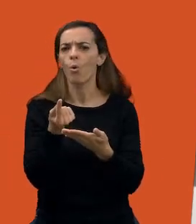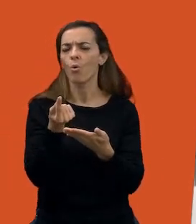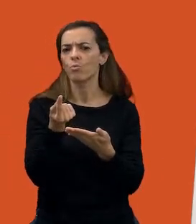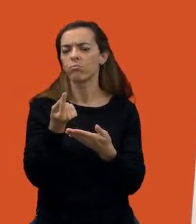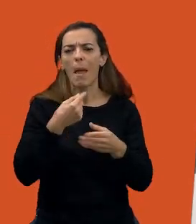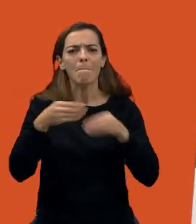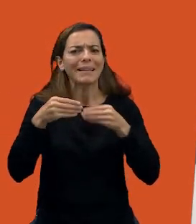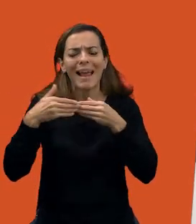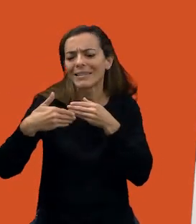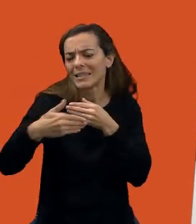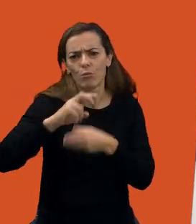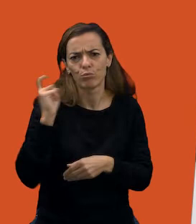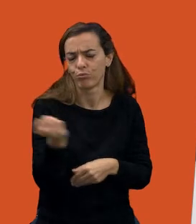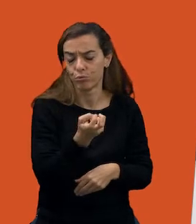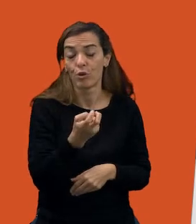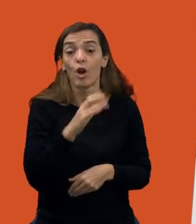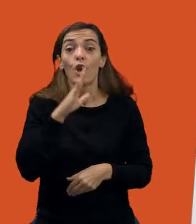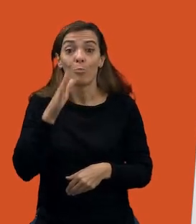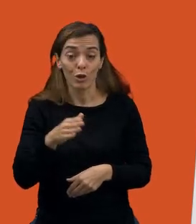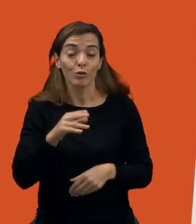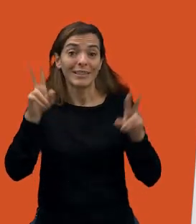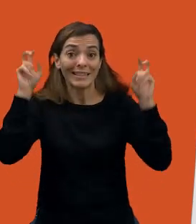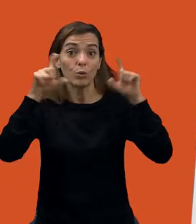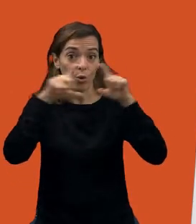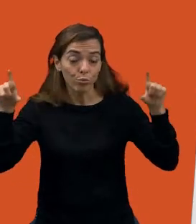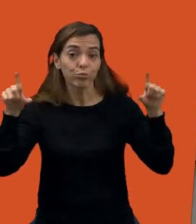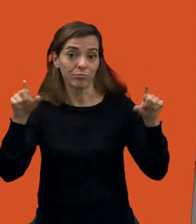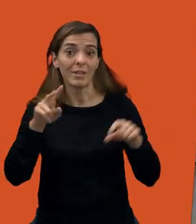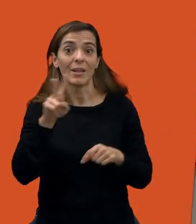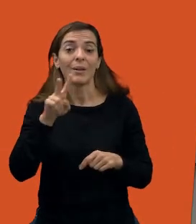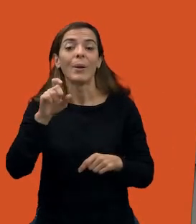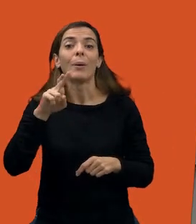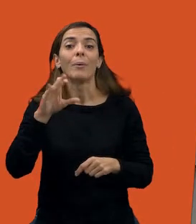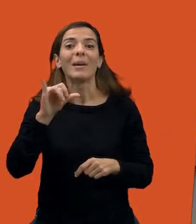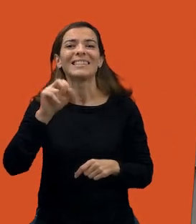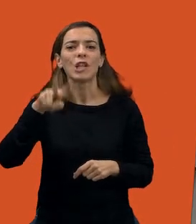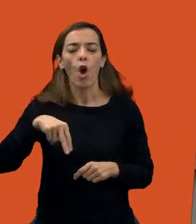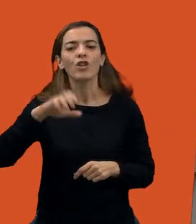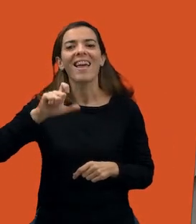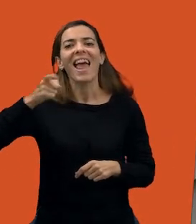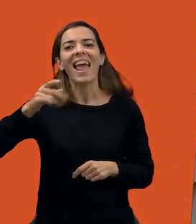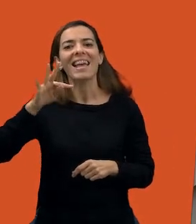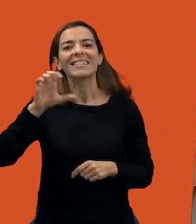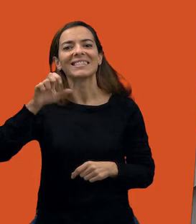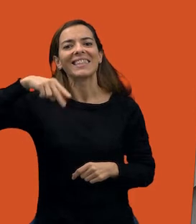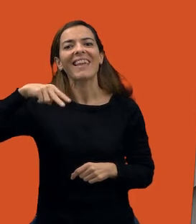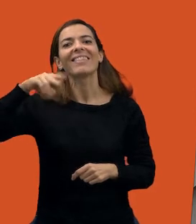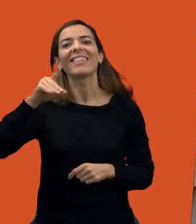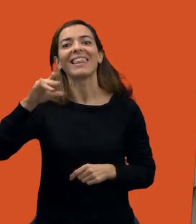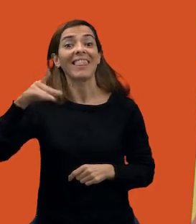dibujo, material de archivo. De ahí el título que hemos decidido tomar de versión extendida, porque de